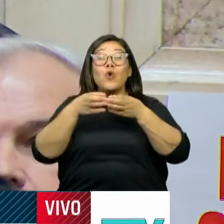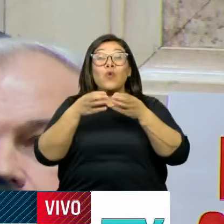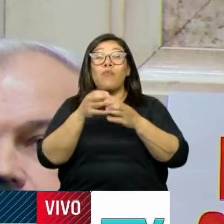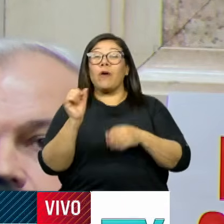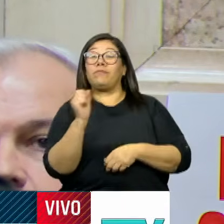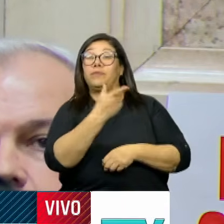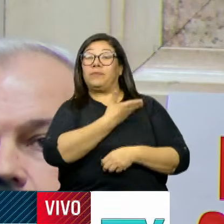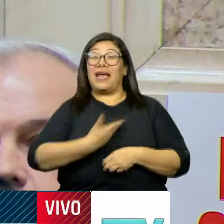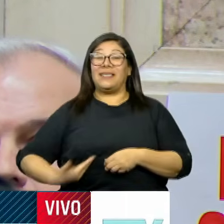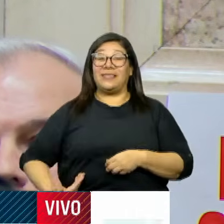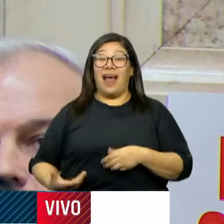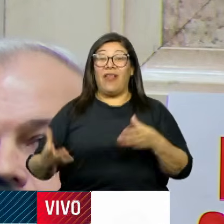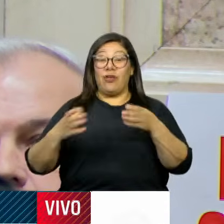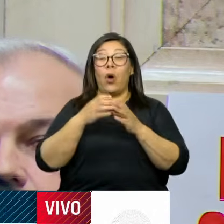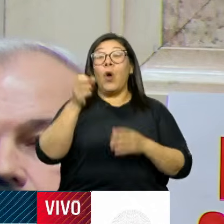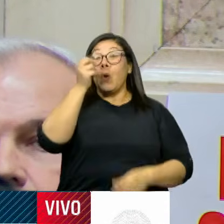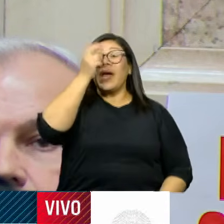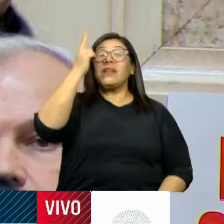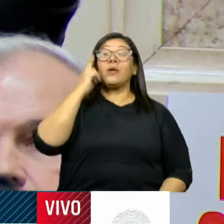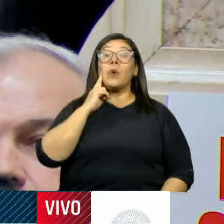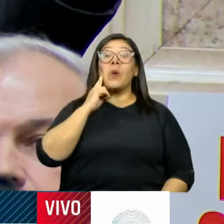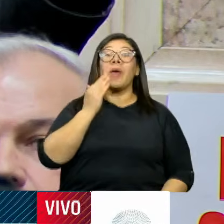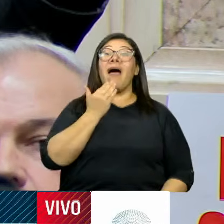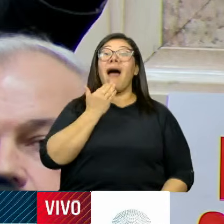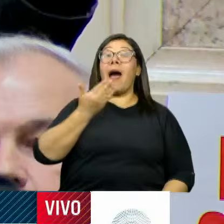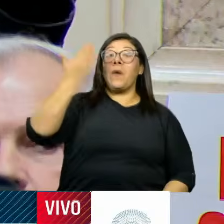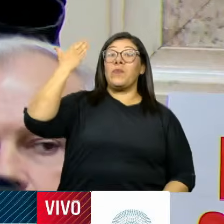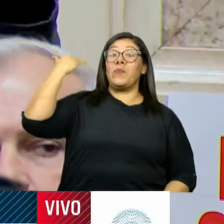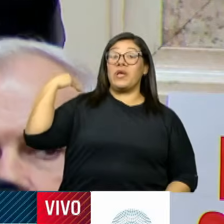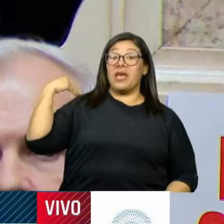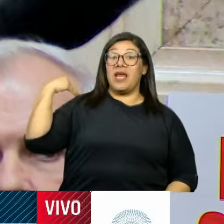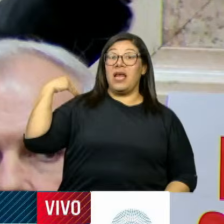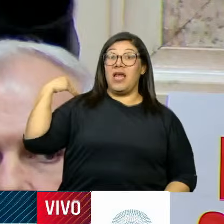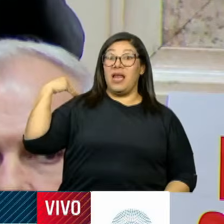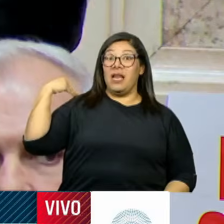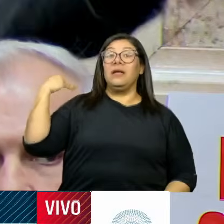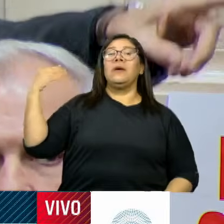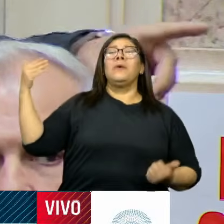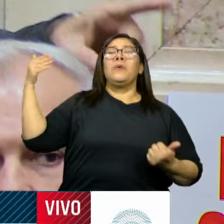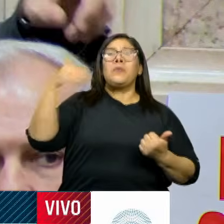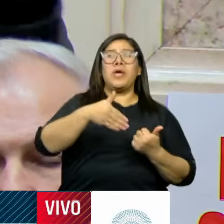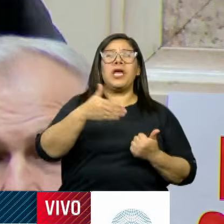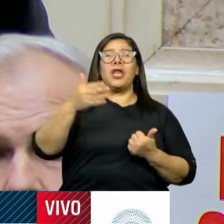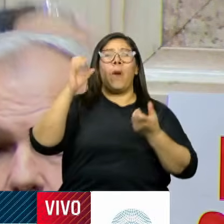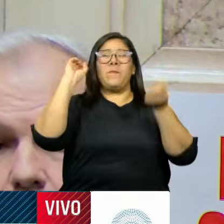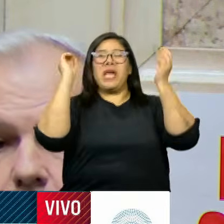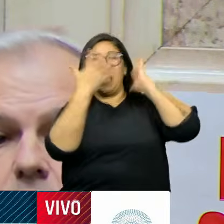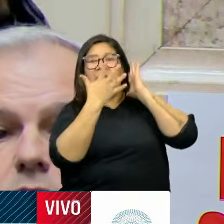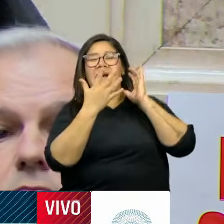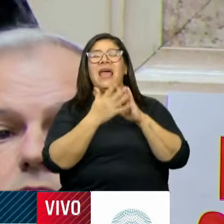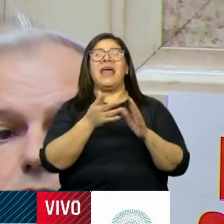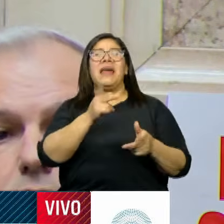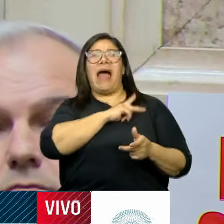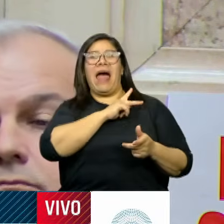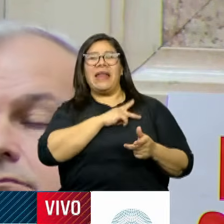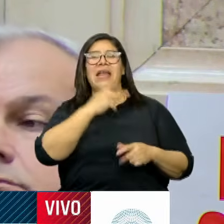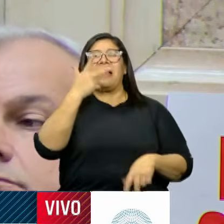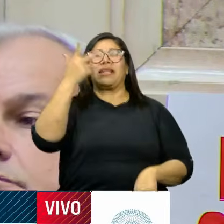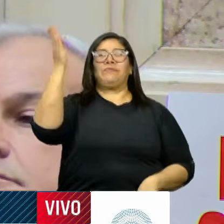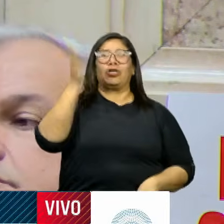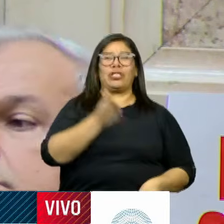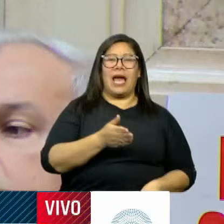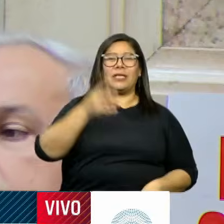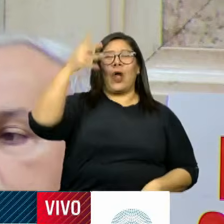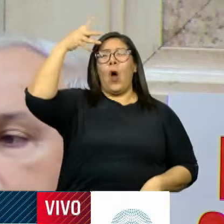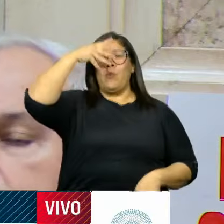el 29 de abril pudo haber determinado que viniera Milei, su hermana 3%, todo el gabinete, Patricia Bullrich,